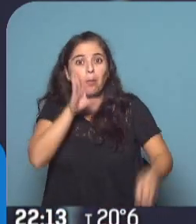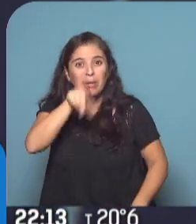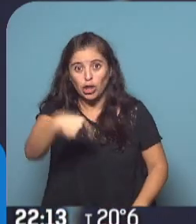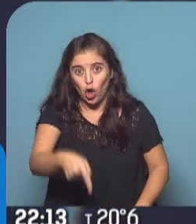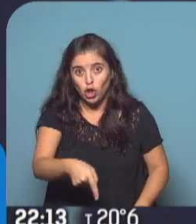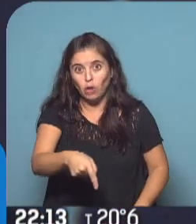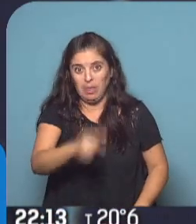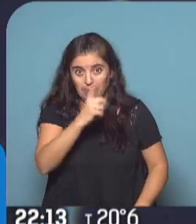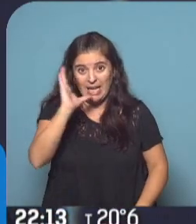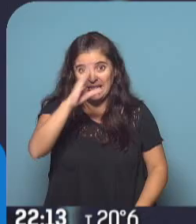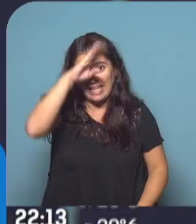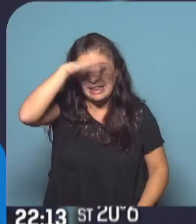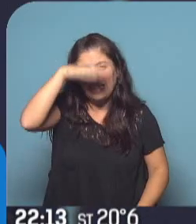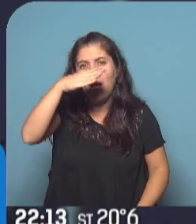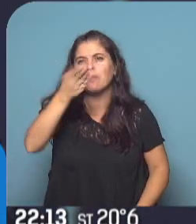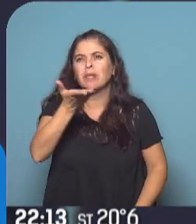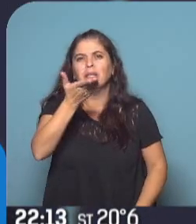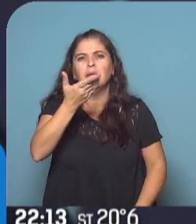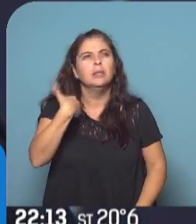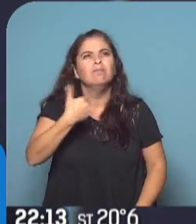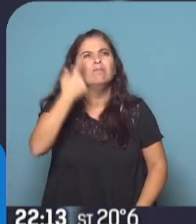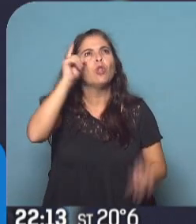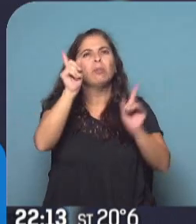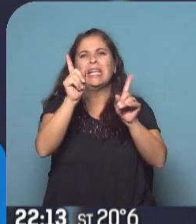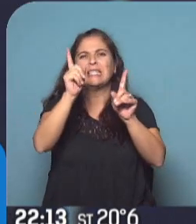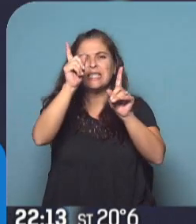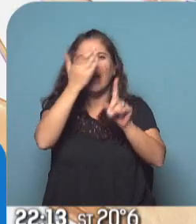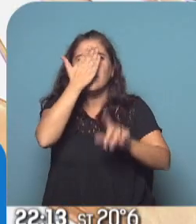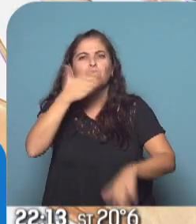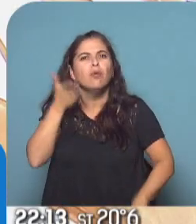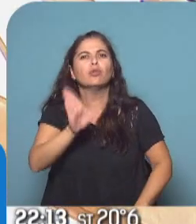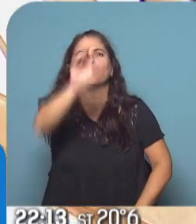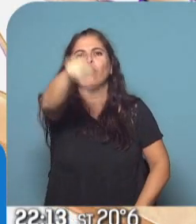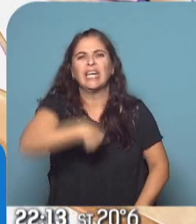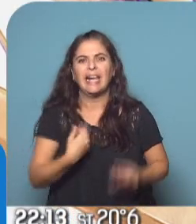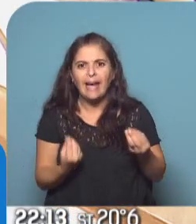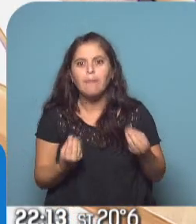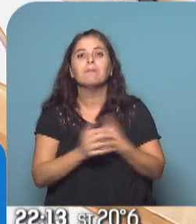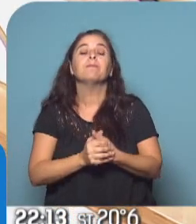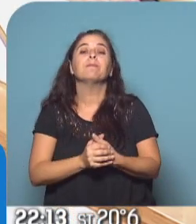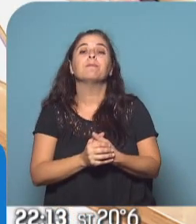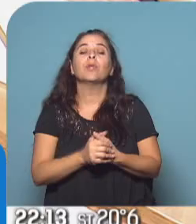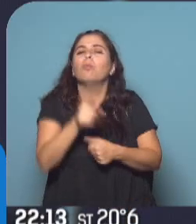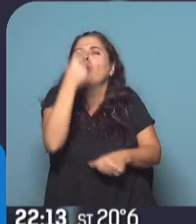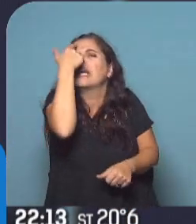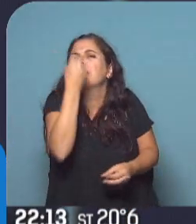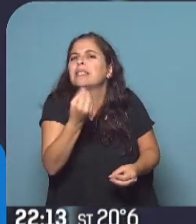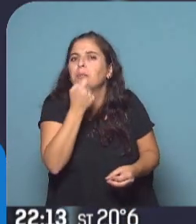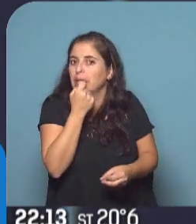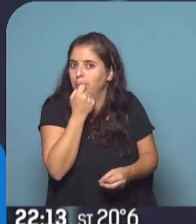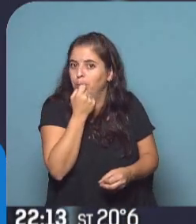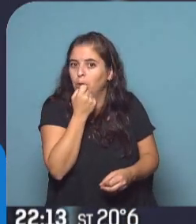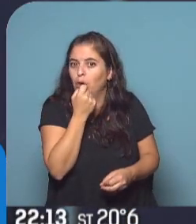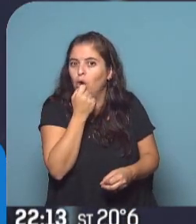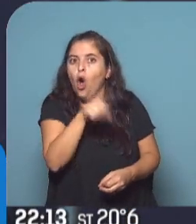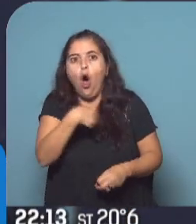las consecuencias o no espera consecuencias serias para Estados Unidos, pero las provoca para los demás. ¿Hasta qué punto pensás que pueden acompañarlo o no